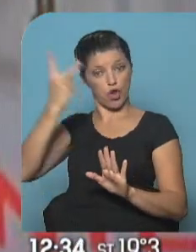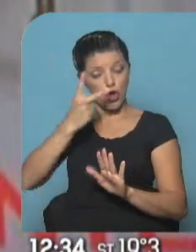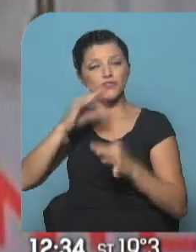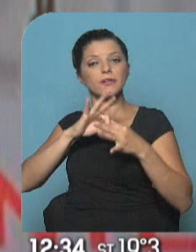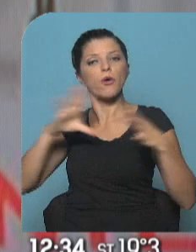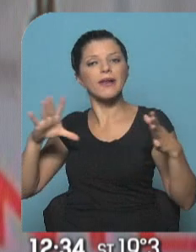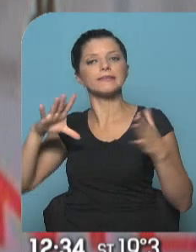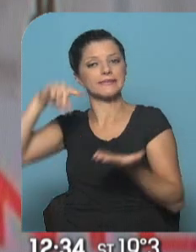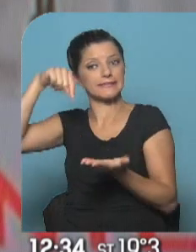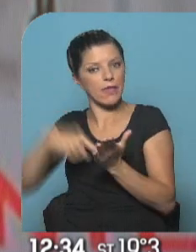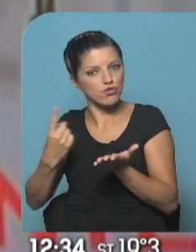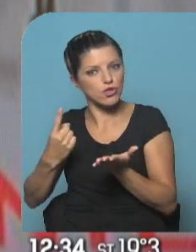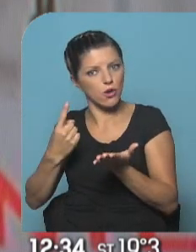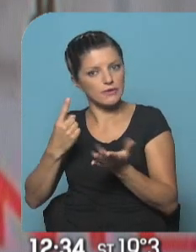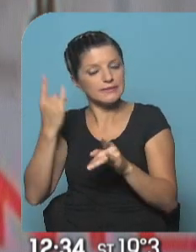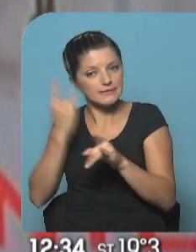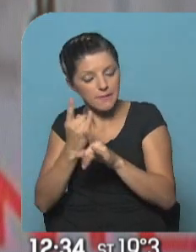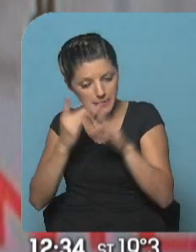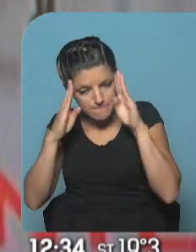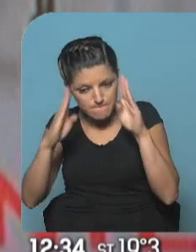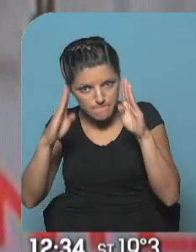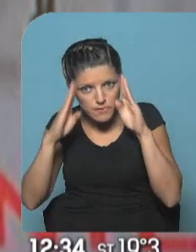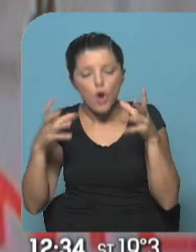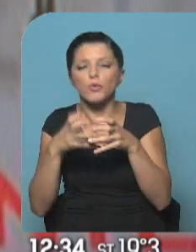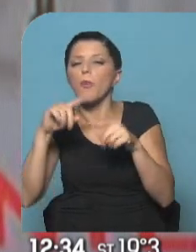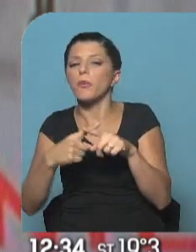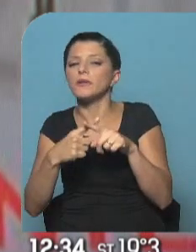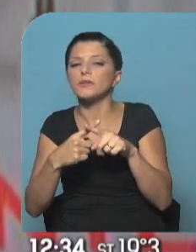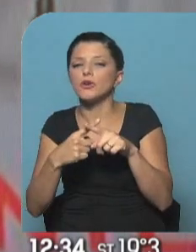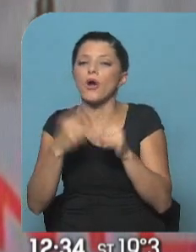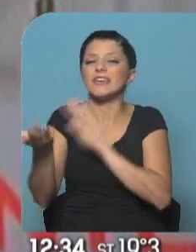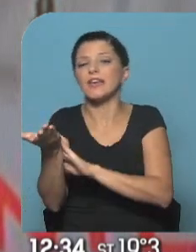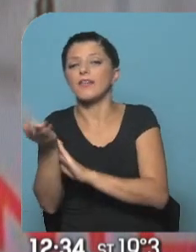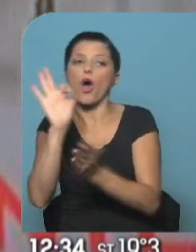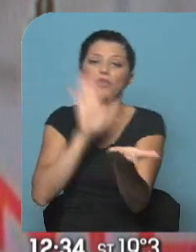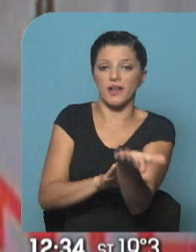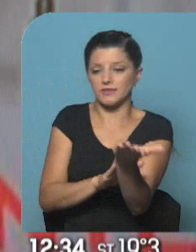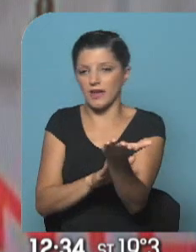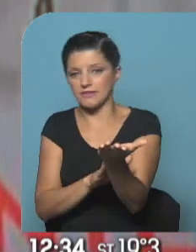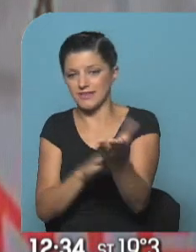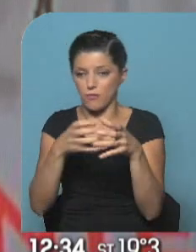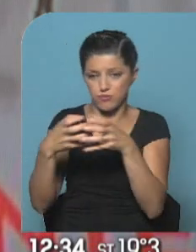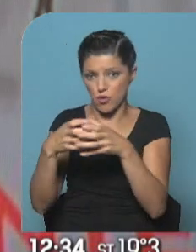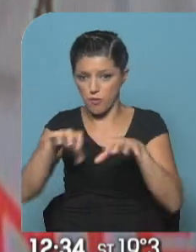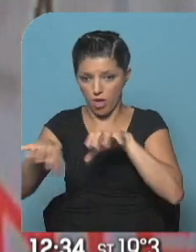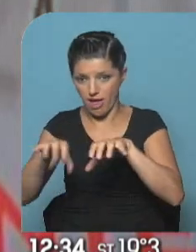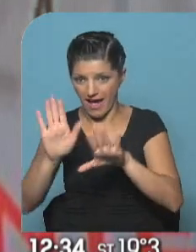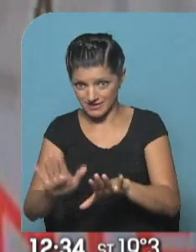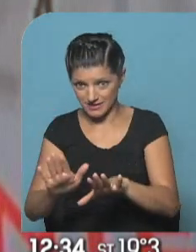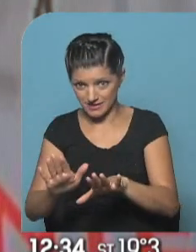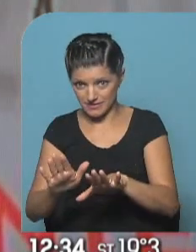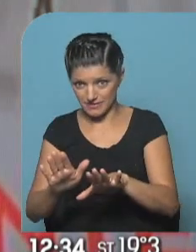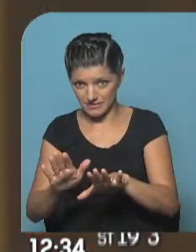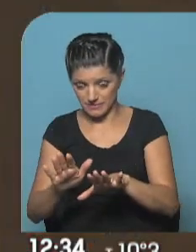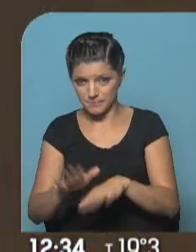muy estables, girando alrededor siempre de partidos o coaliciones, uno de izquierda y uno de derecha, pero los dos tendientes hacia el centro, digamos,